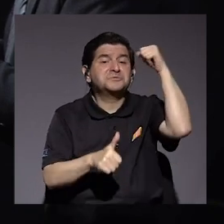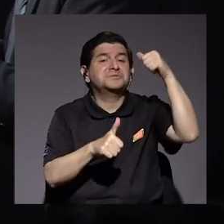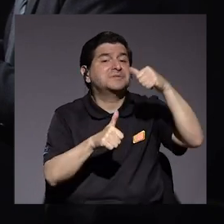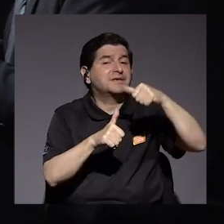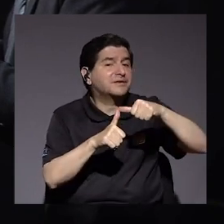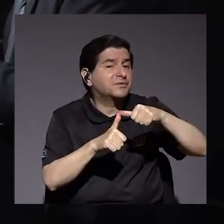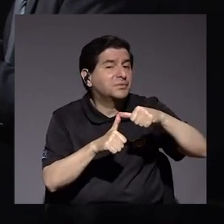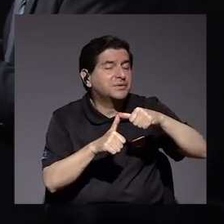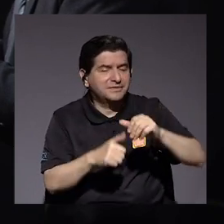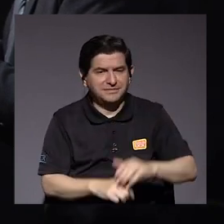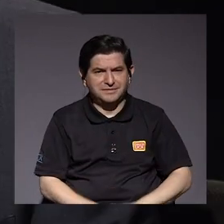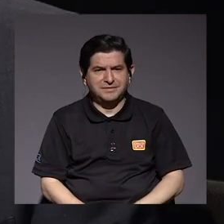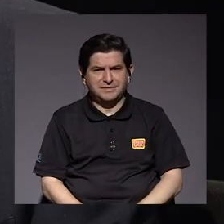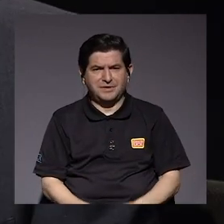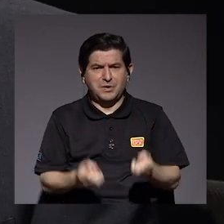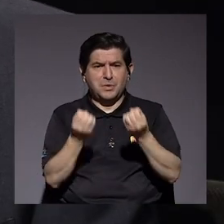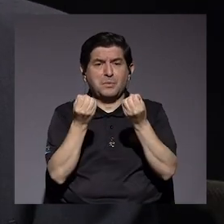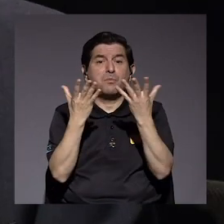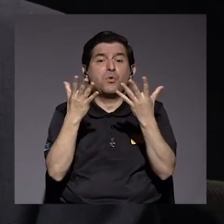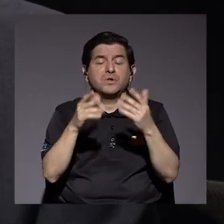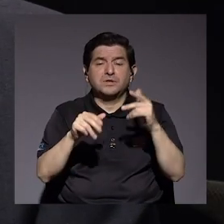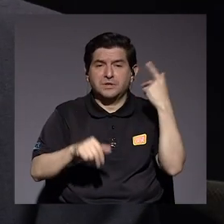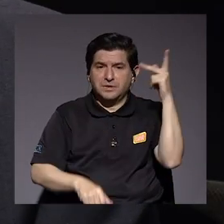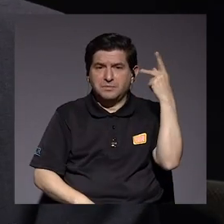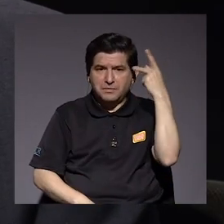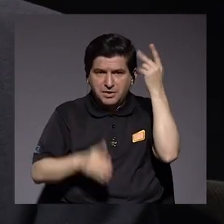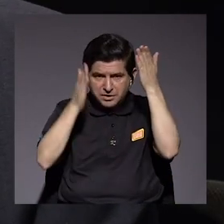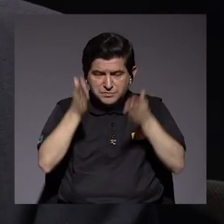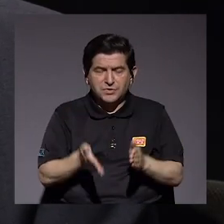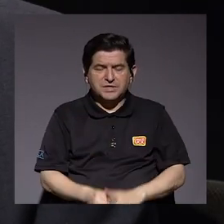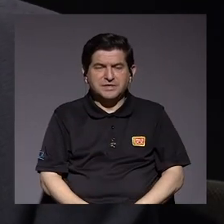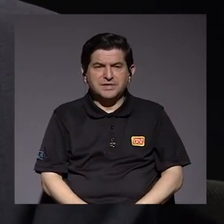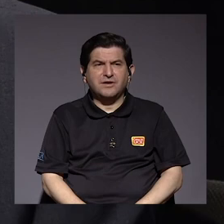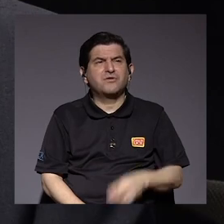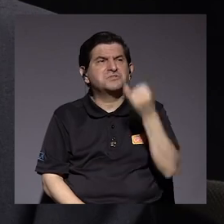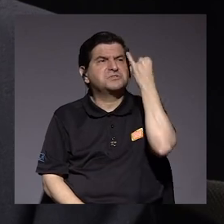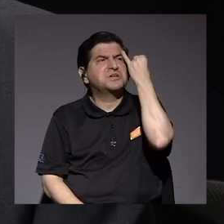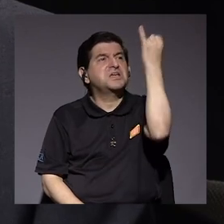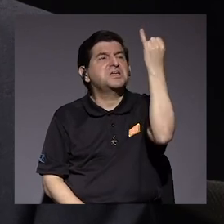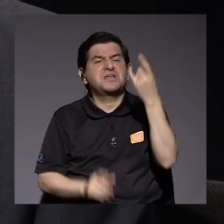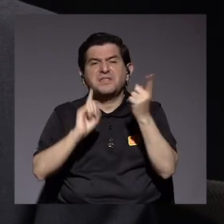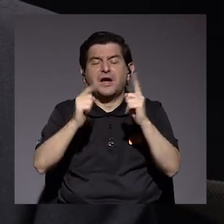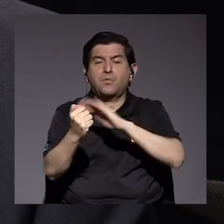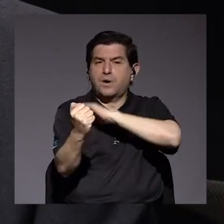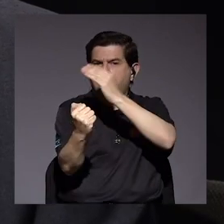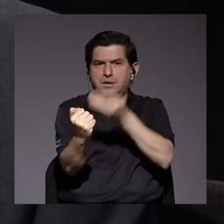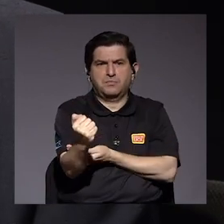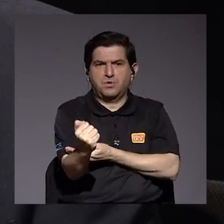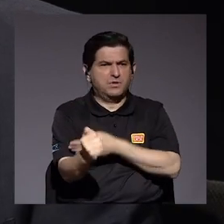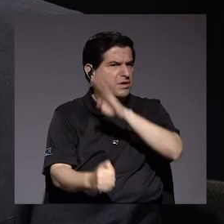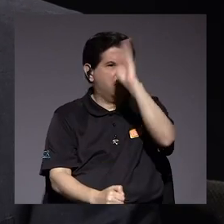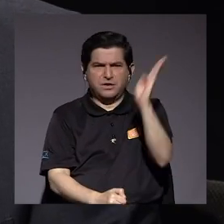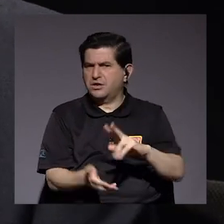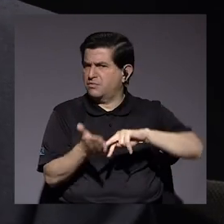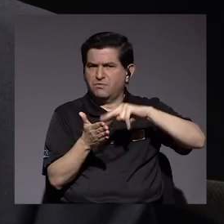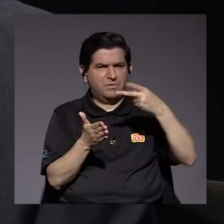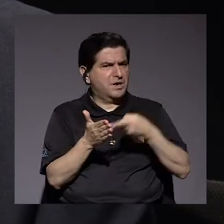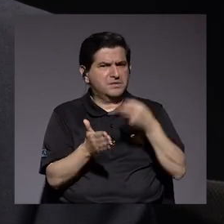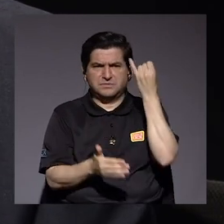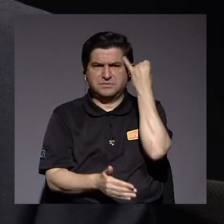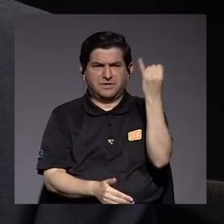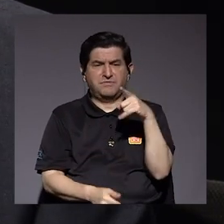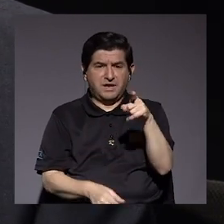que para muchos políticos en la ideología es el poder y el poder nunca